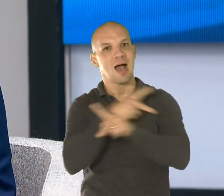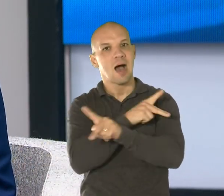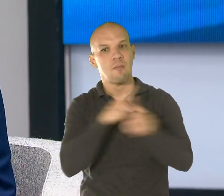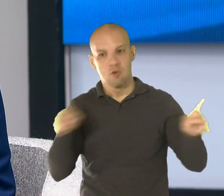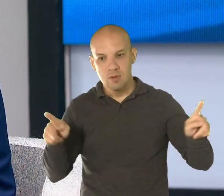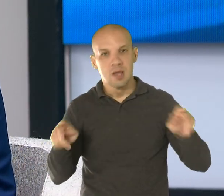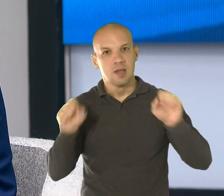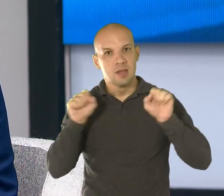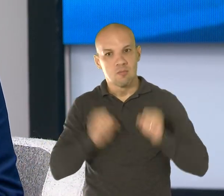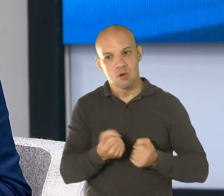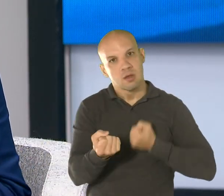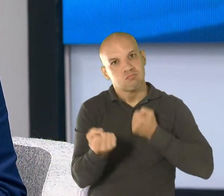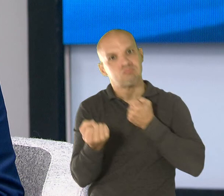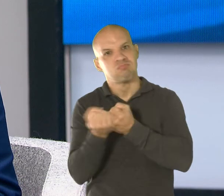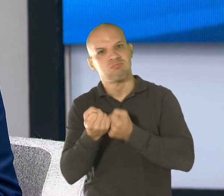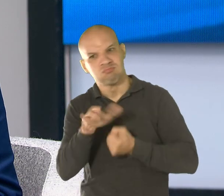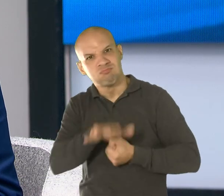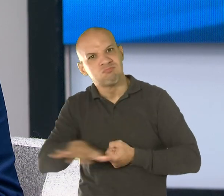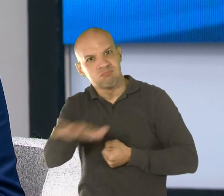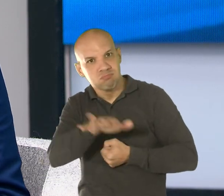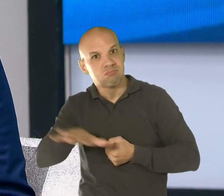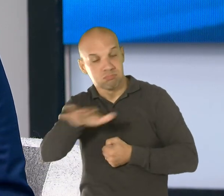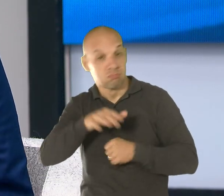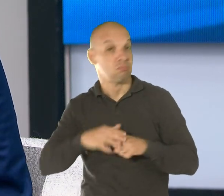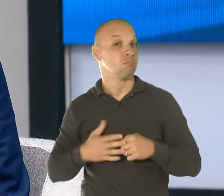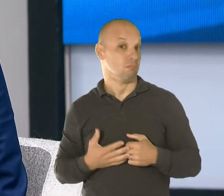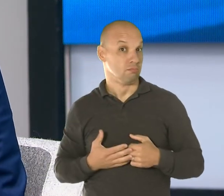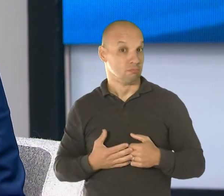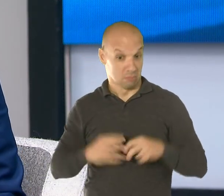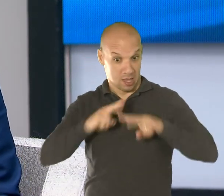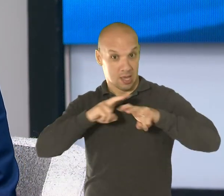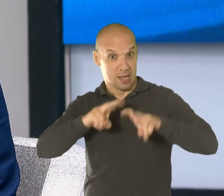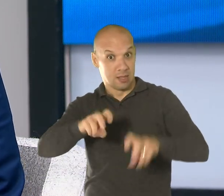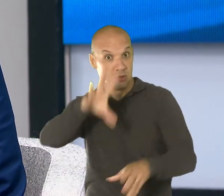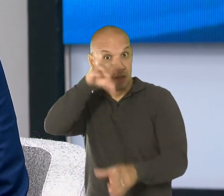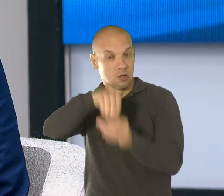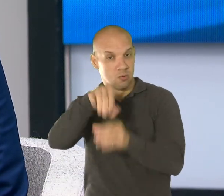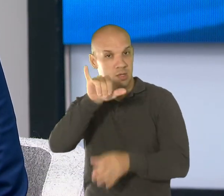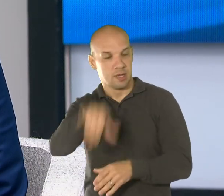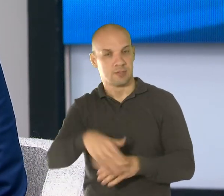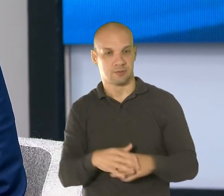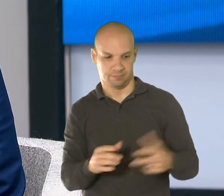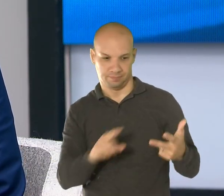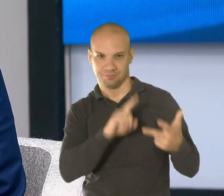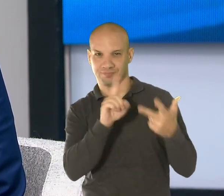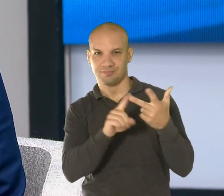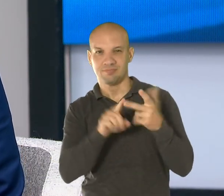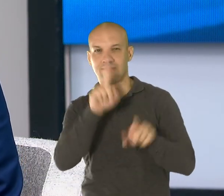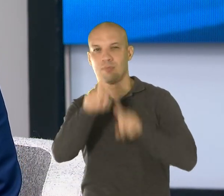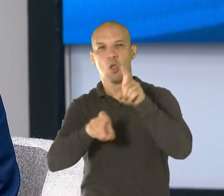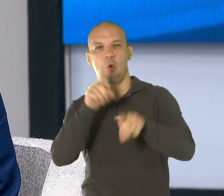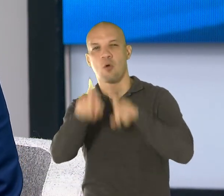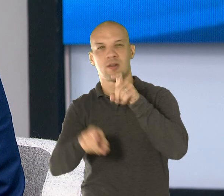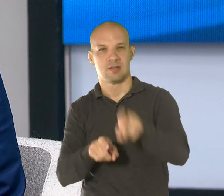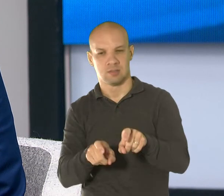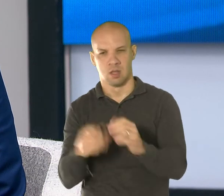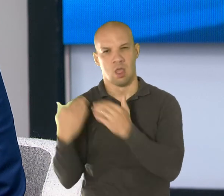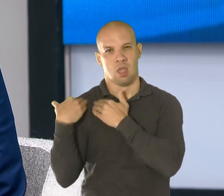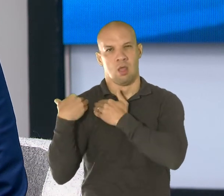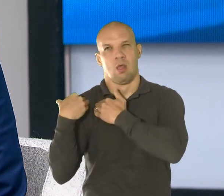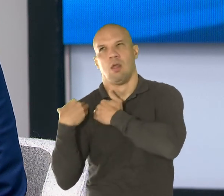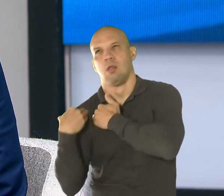ambiente organizacional. Así que el estudio incluye eso y una variable que añadimos es un cuestionario para medir la sobrecarga del